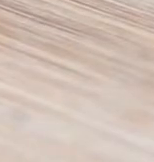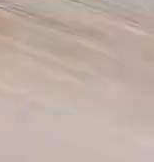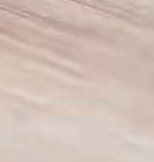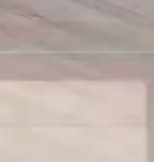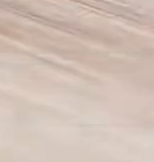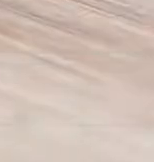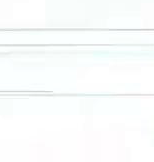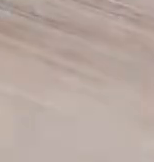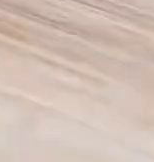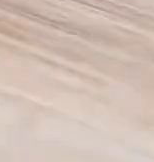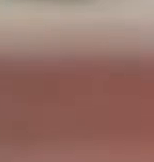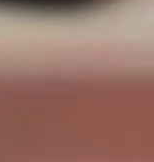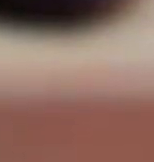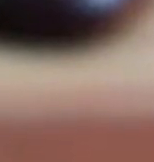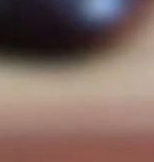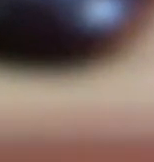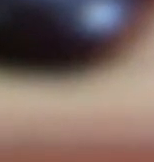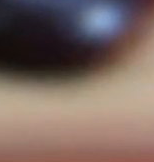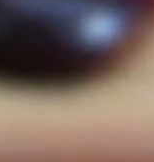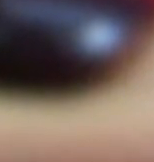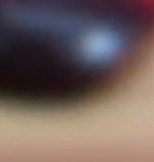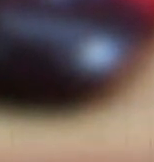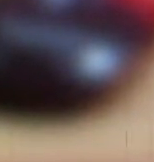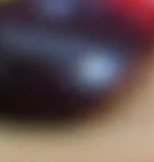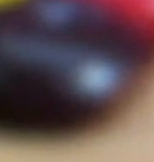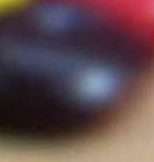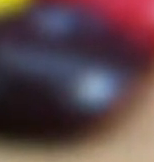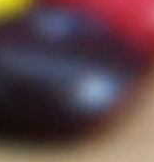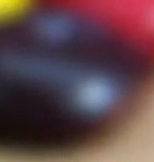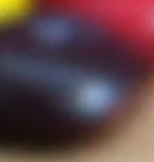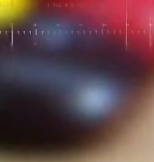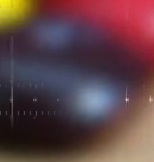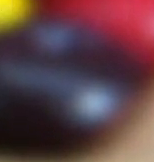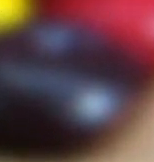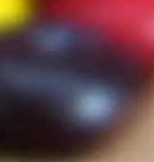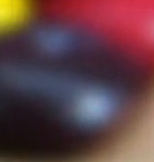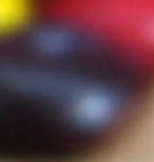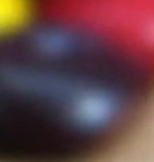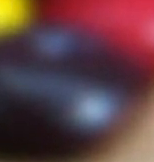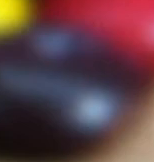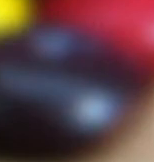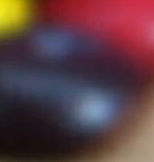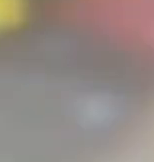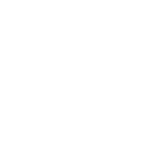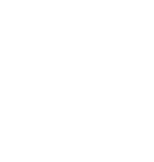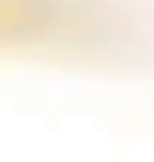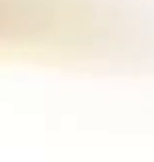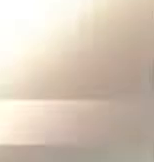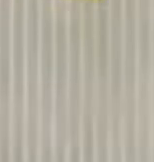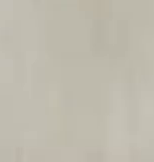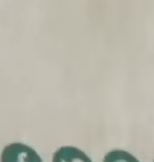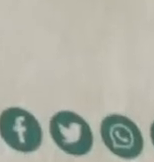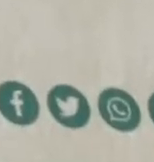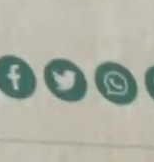para la salud. La sustancia es utilizada únicamente para mejorar su apariencia y que se vean apetitosos.